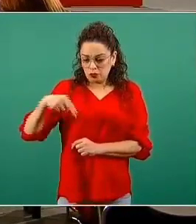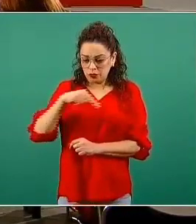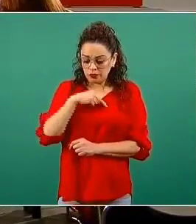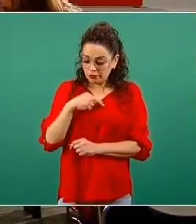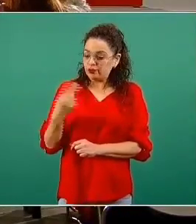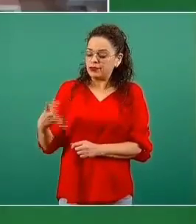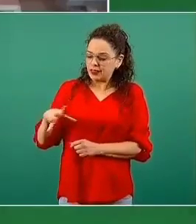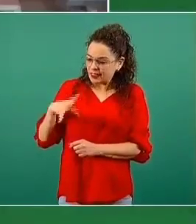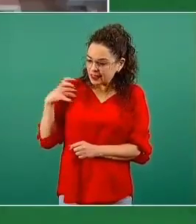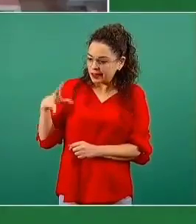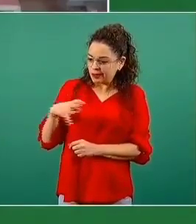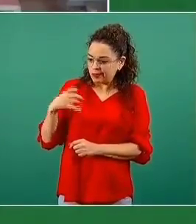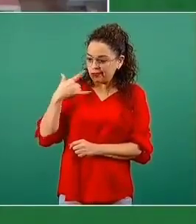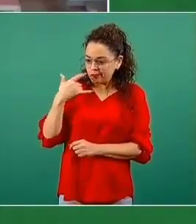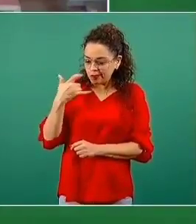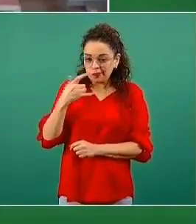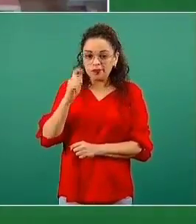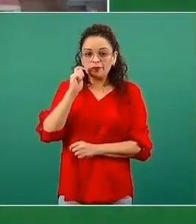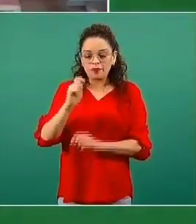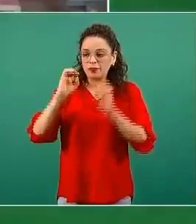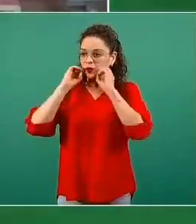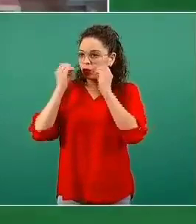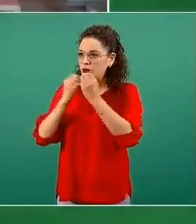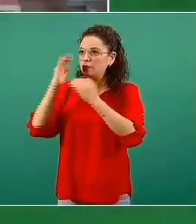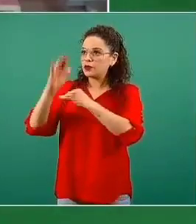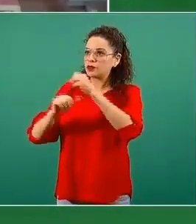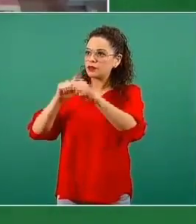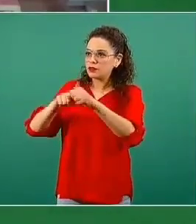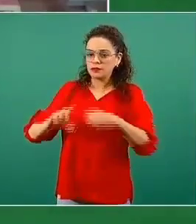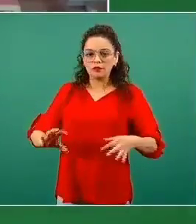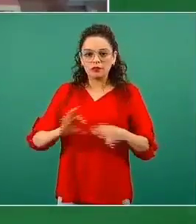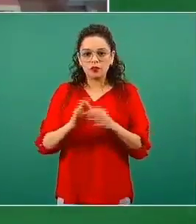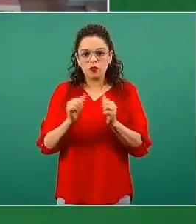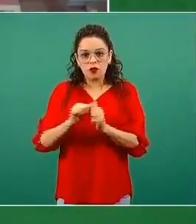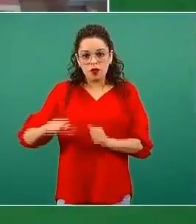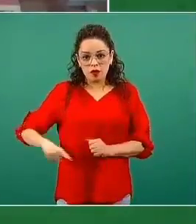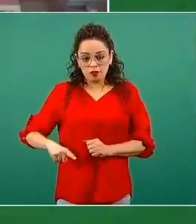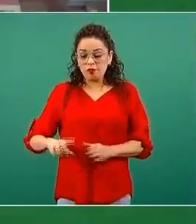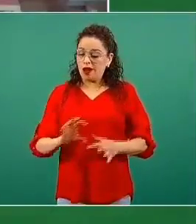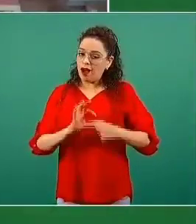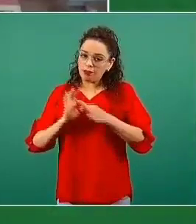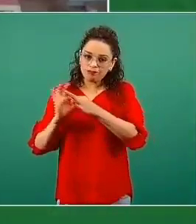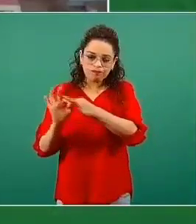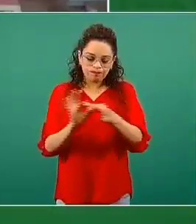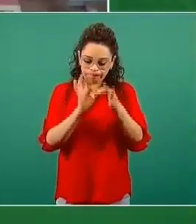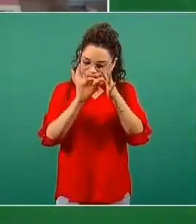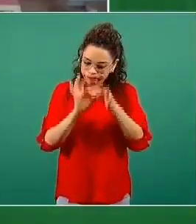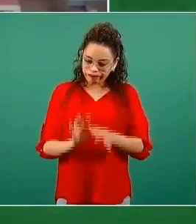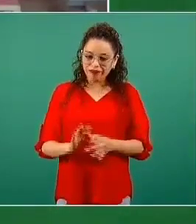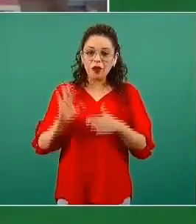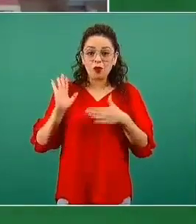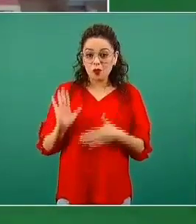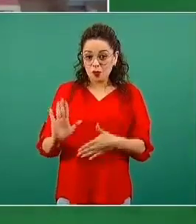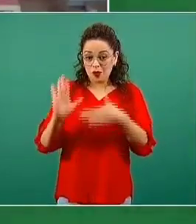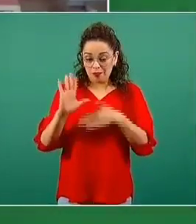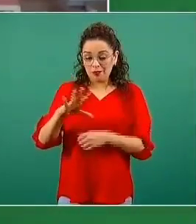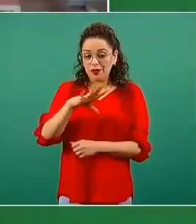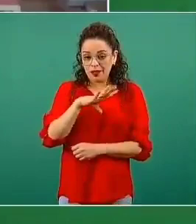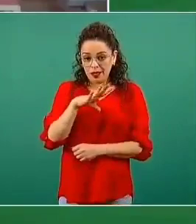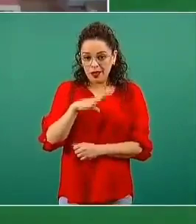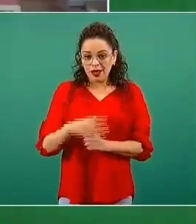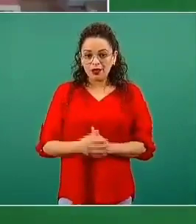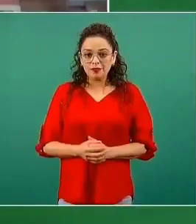el sector académico y desde organismos internacionales. Es un compromiso conjunto y bueno, como verán, tanto de